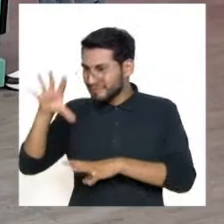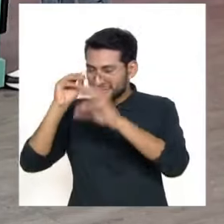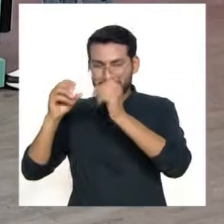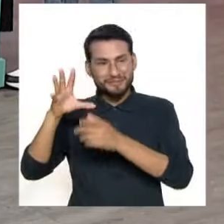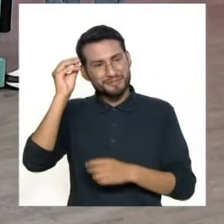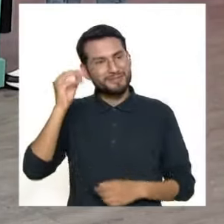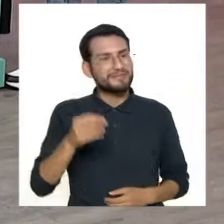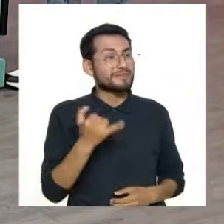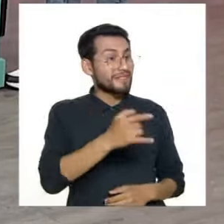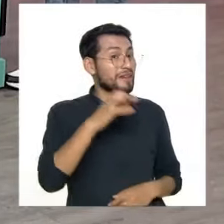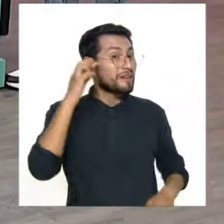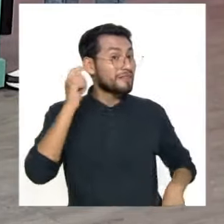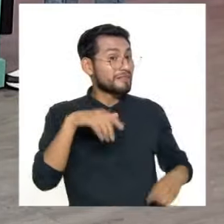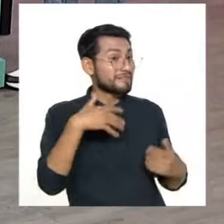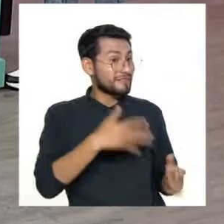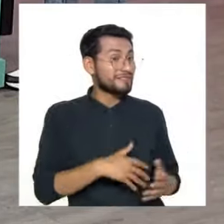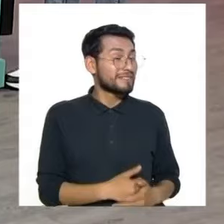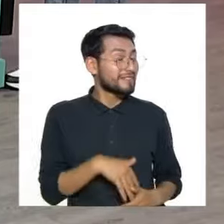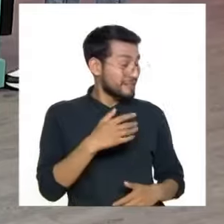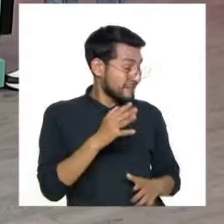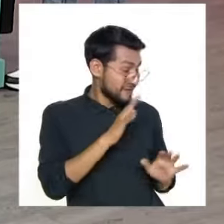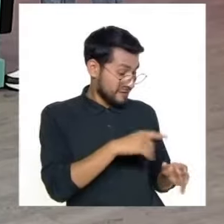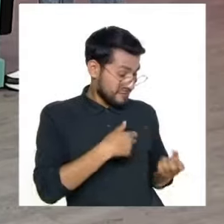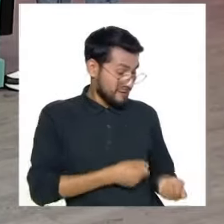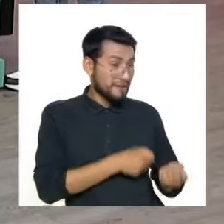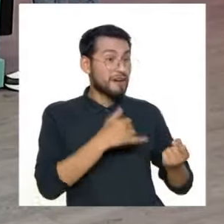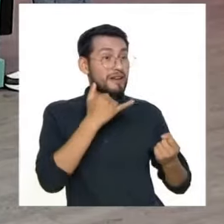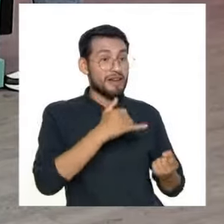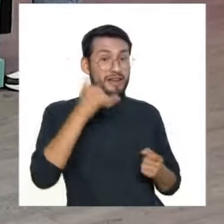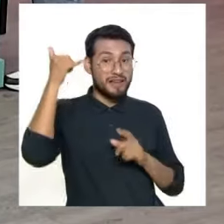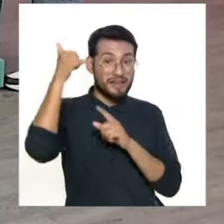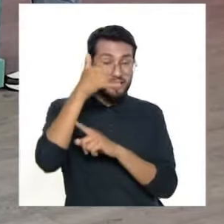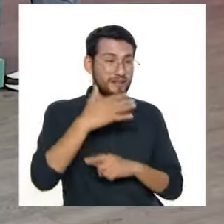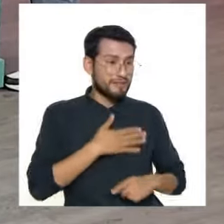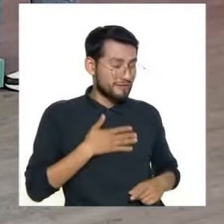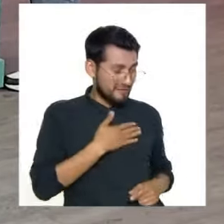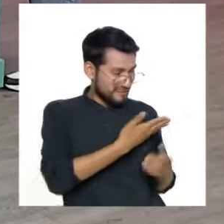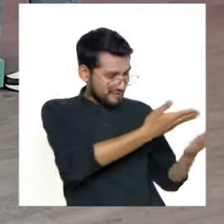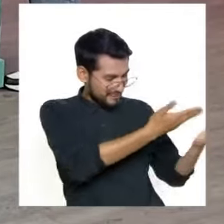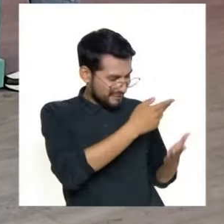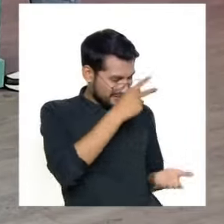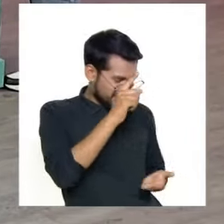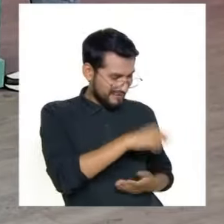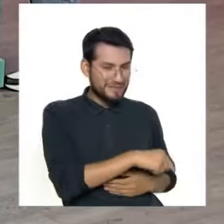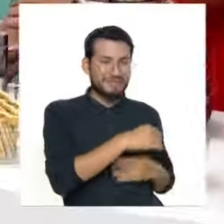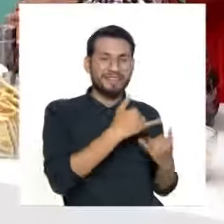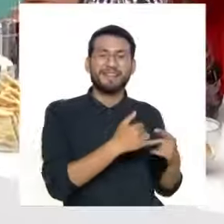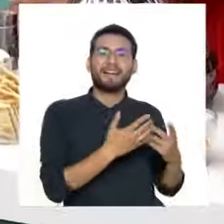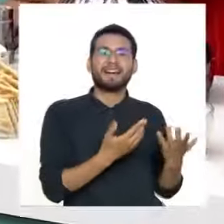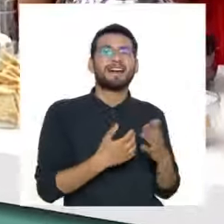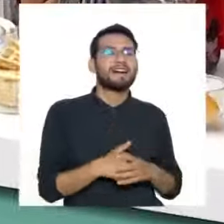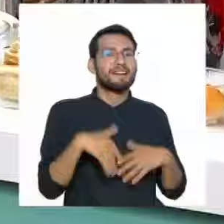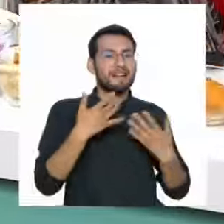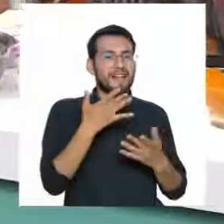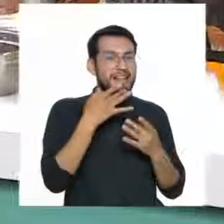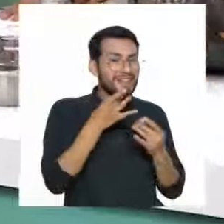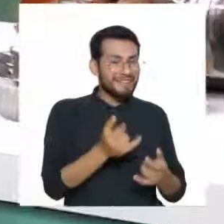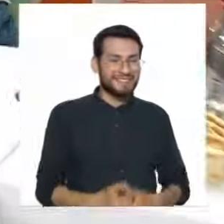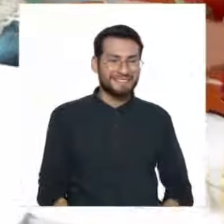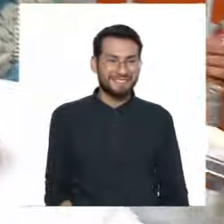acuerdo contigo pasle esto y me encantaría que la cámara por favor se acerque y vea realmente cómo es